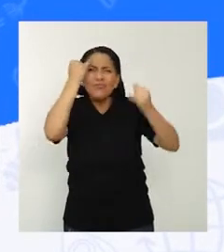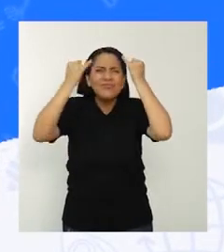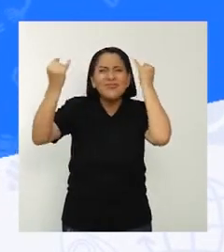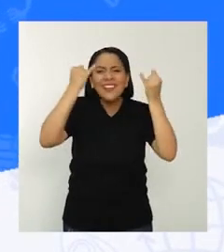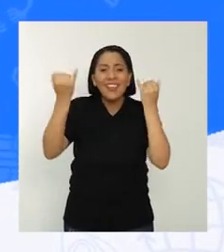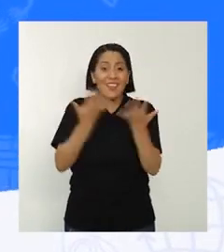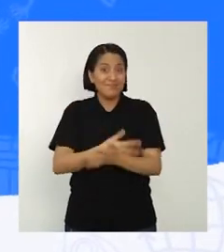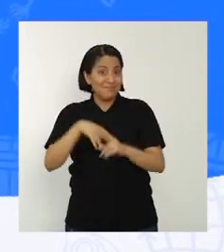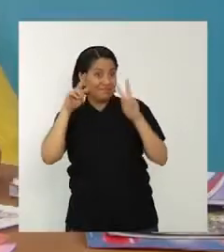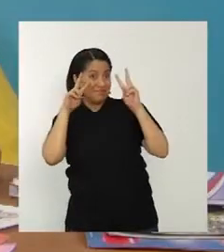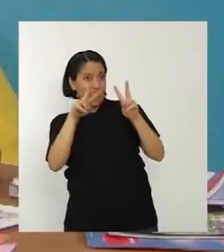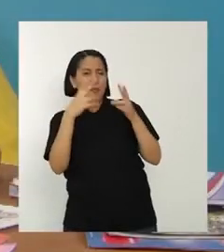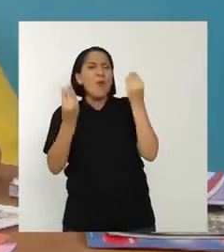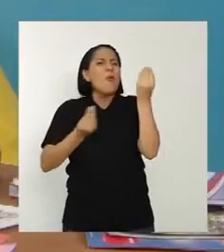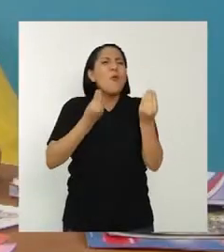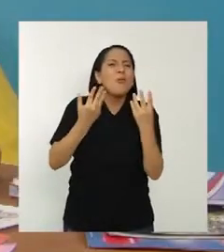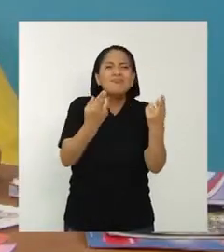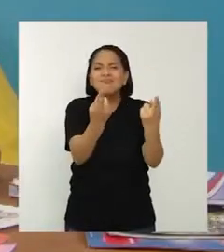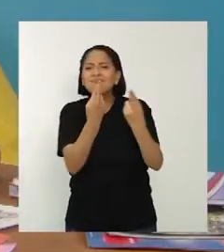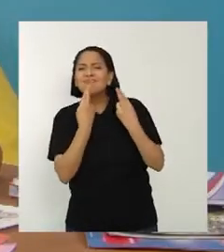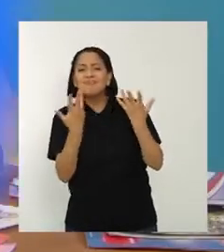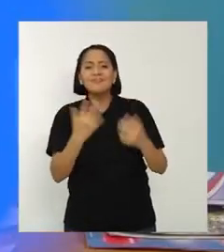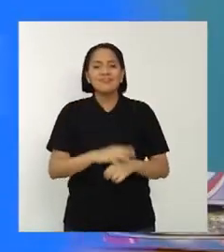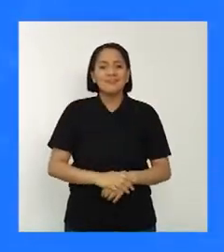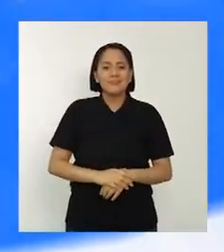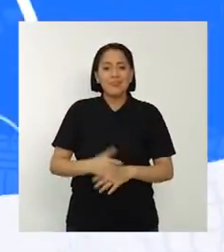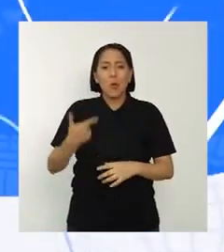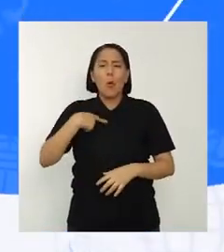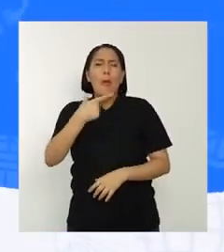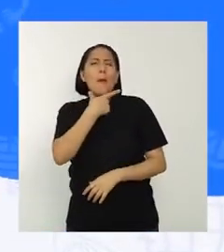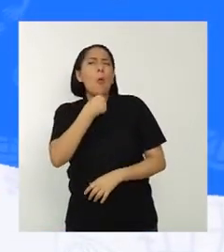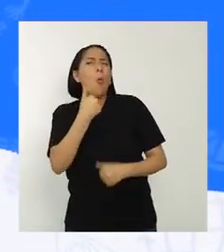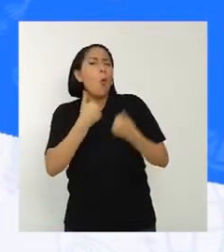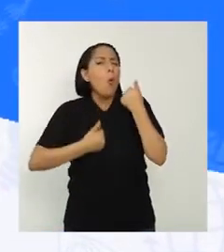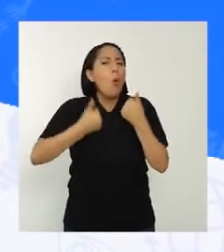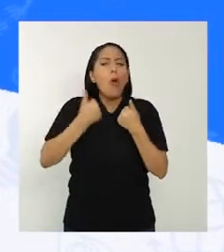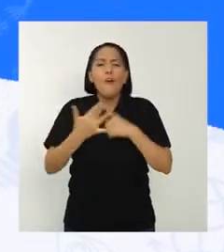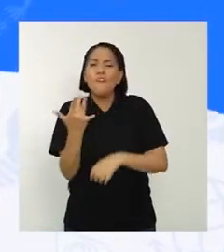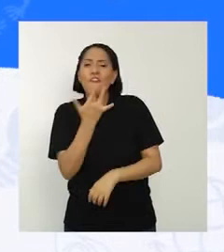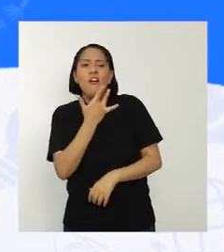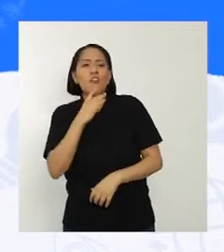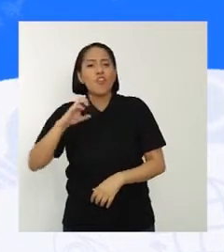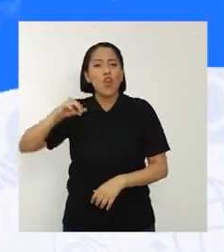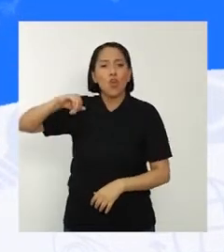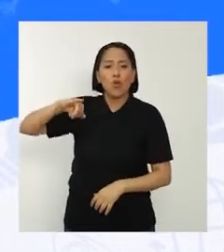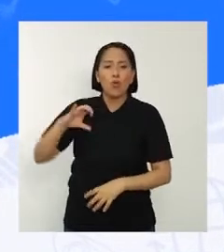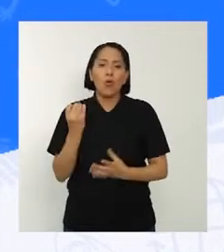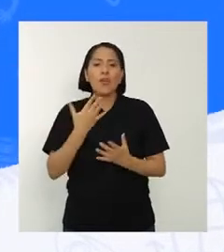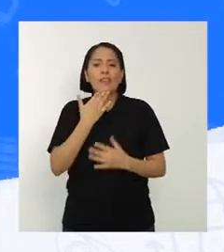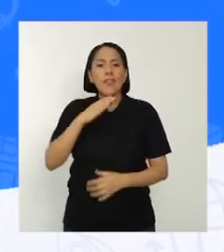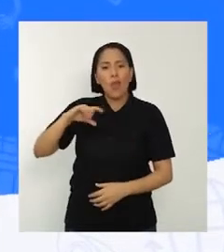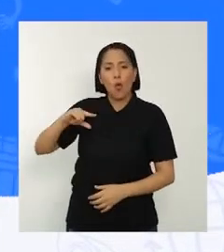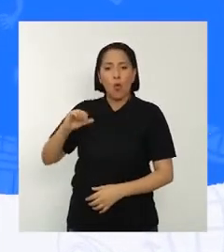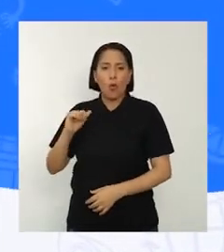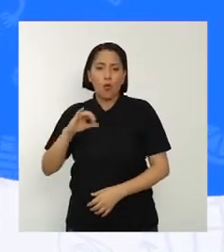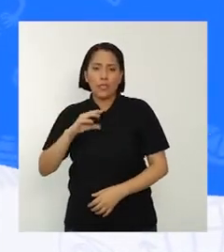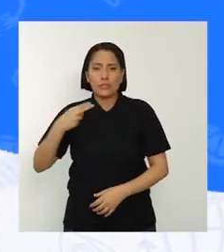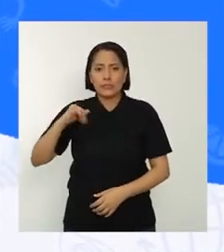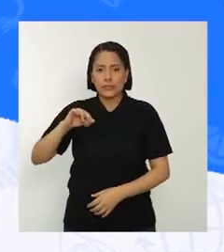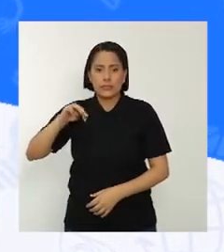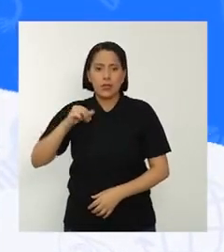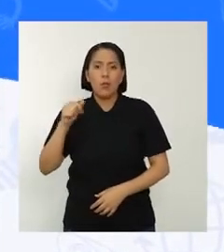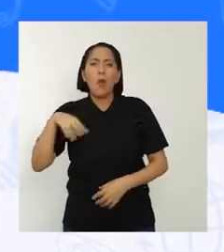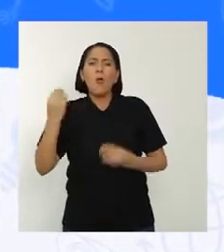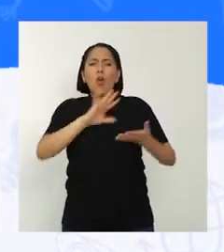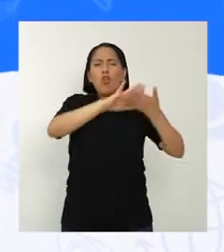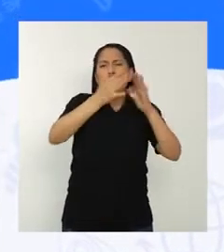sus ideas. Vamos a ver sus respuestas. ¿Cuál es mi personaje favorito de los cómics? Es el Guachimán. Y es que